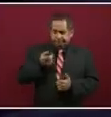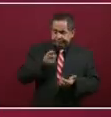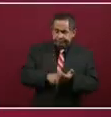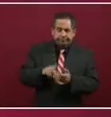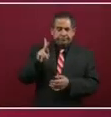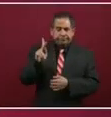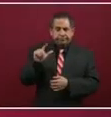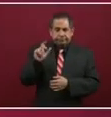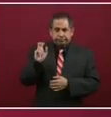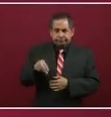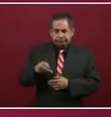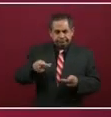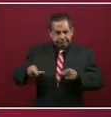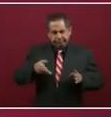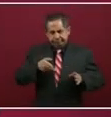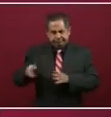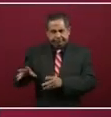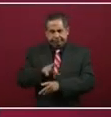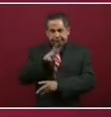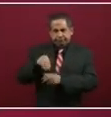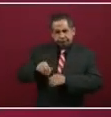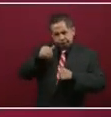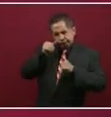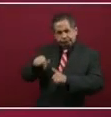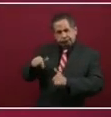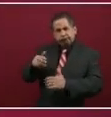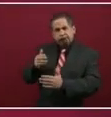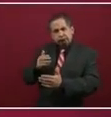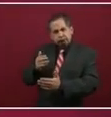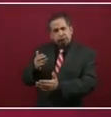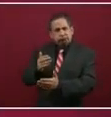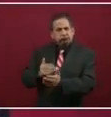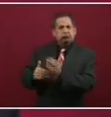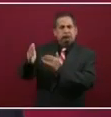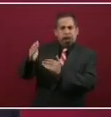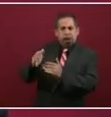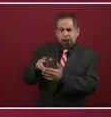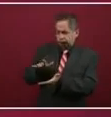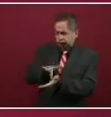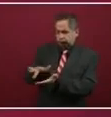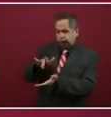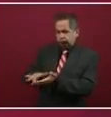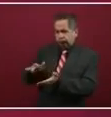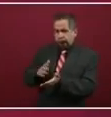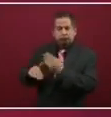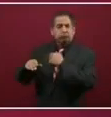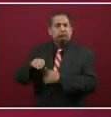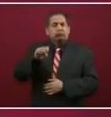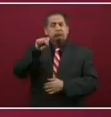integral para el desarrollo de